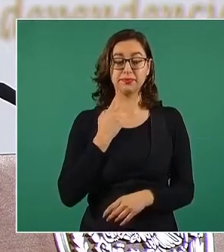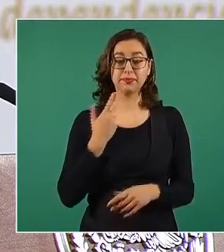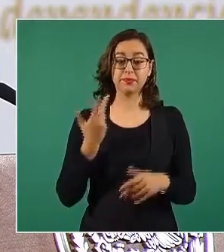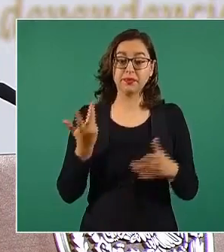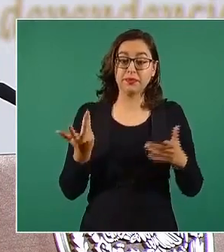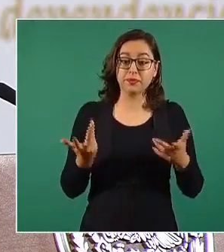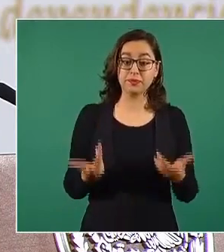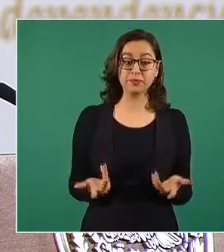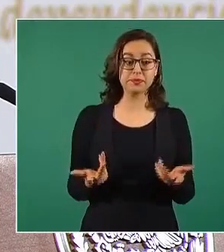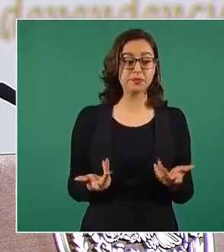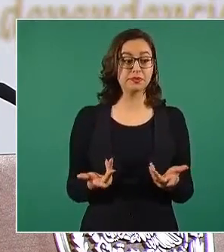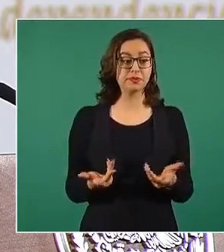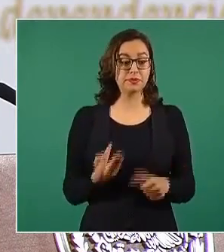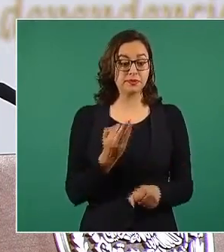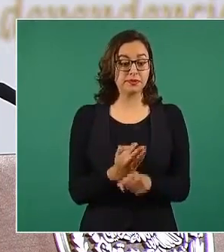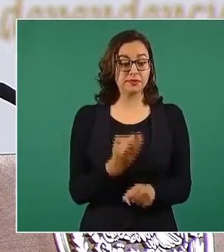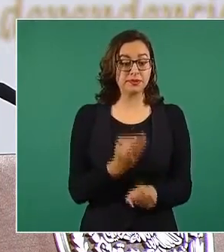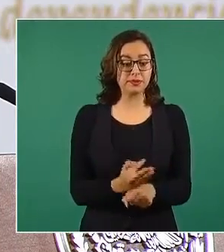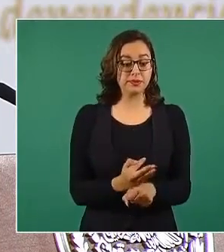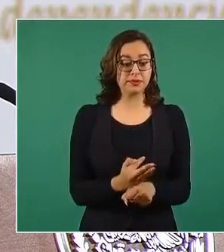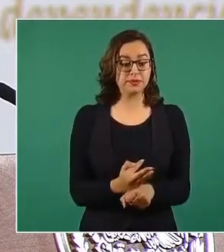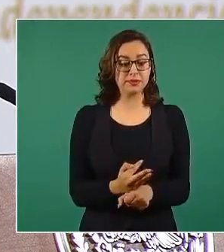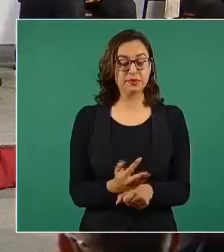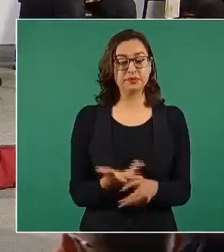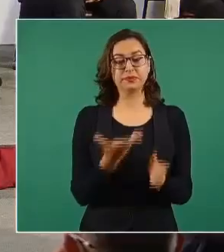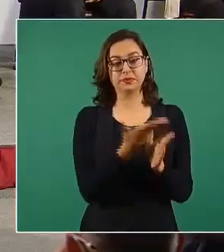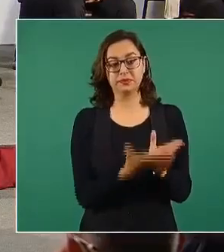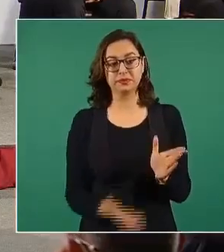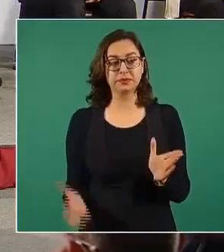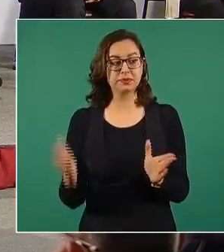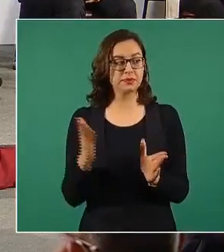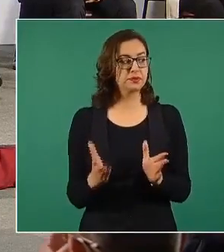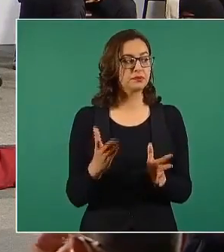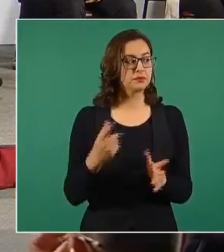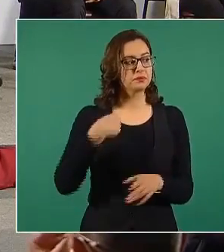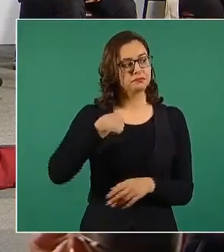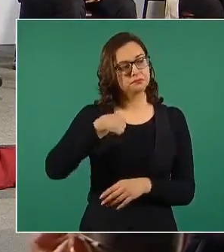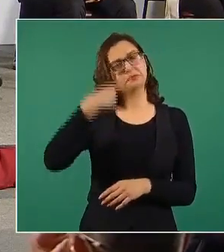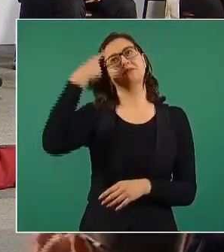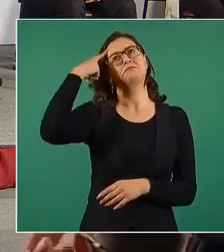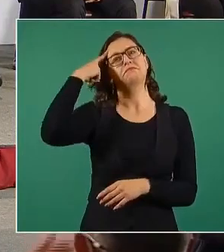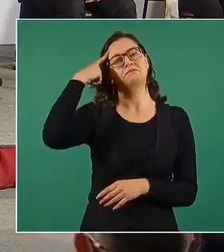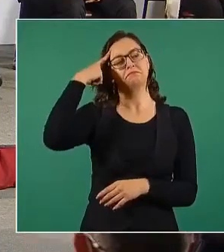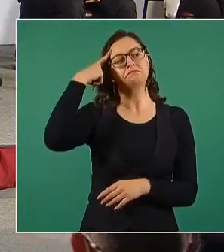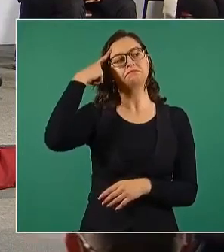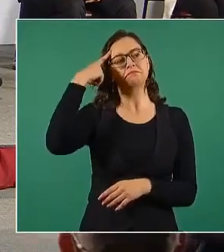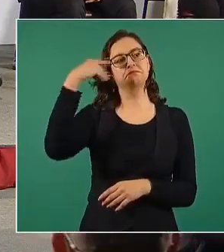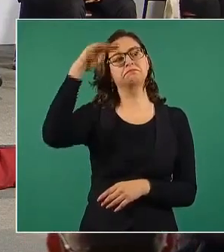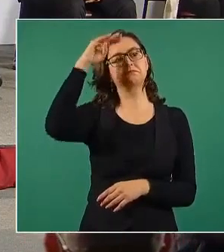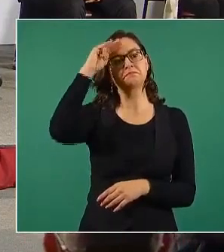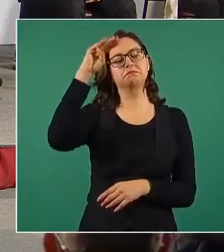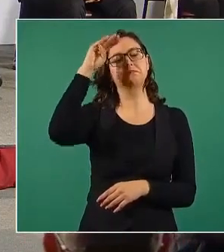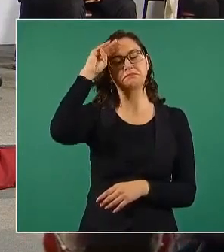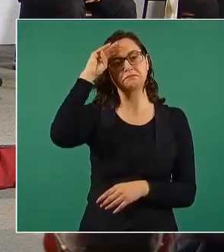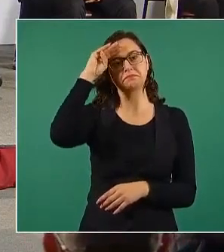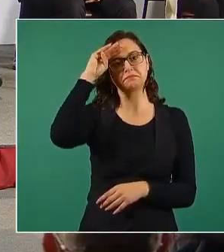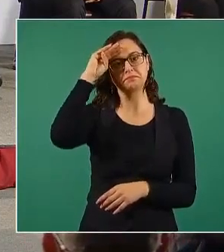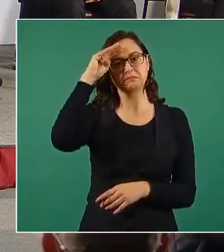en este terreno. Podemos decir, no hay, o es muy poco,